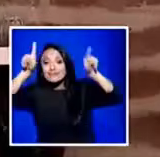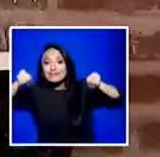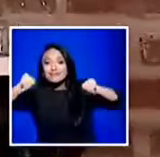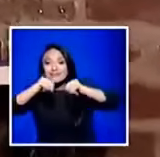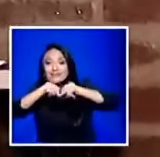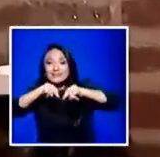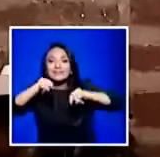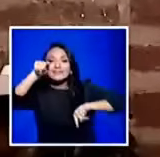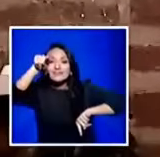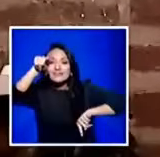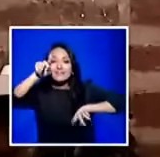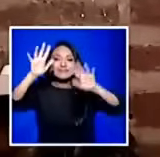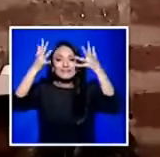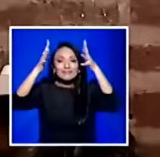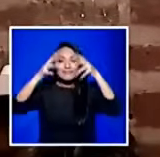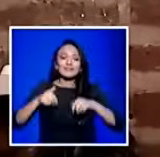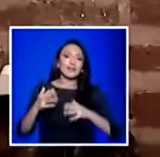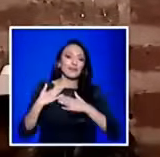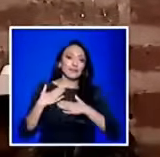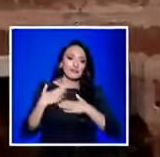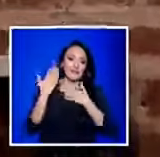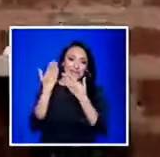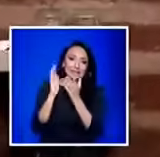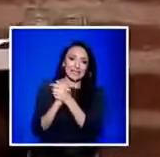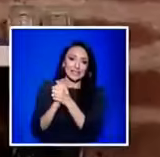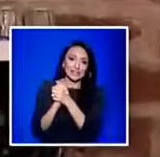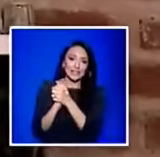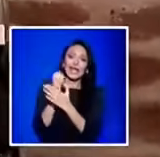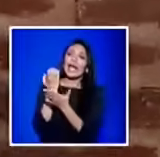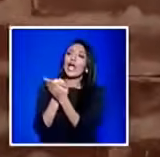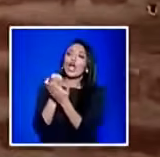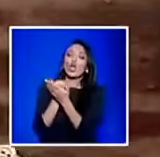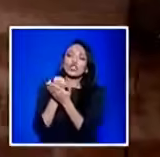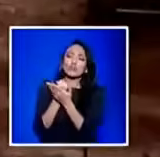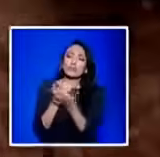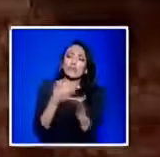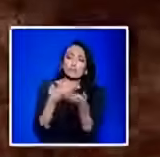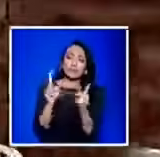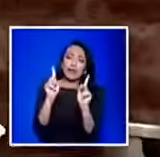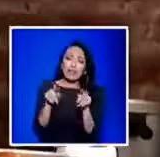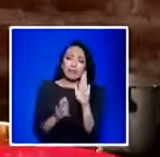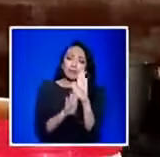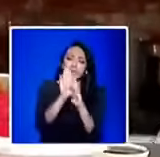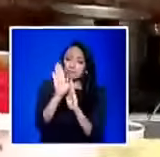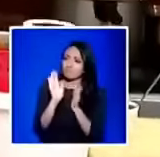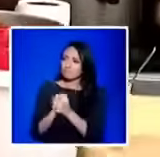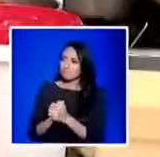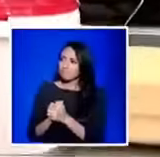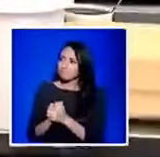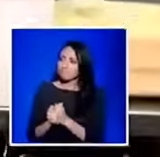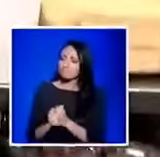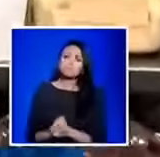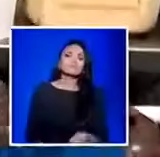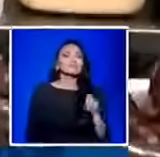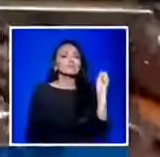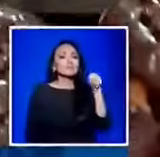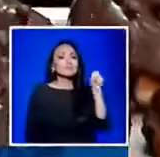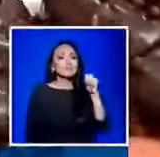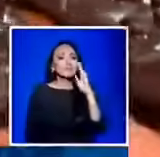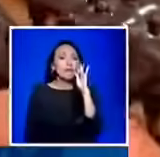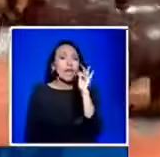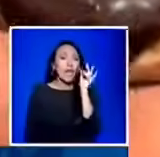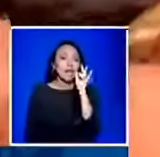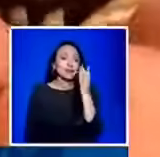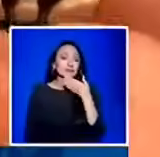acá felicitándoles, porque hay que seguir reactivando la economía a pesar de los problemas que enfrentamos. Sí, eso es, Alex, y como